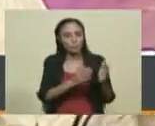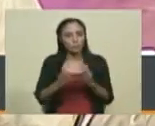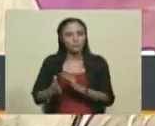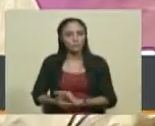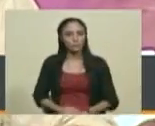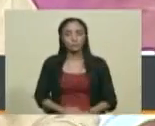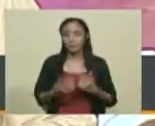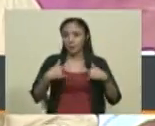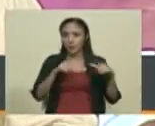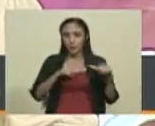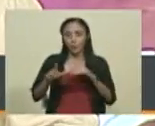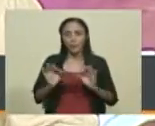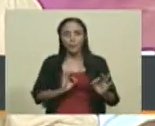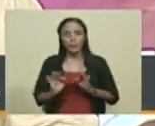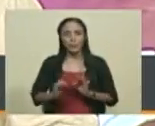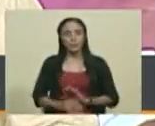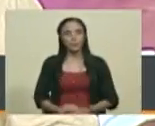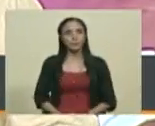¿Están listos?